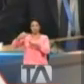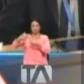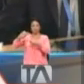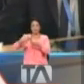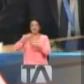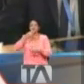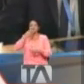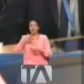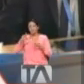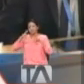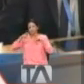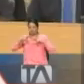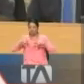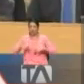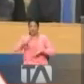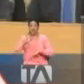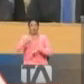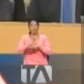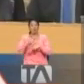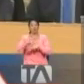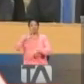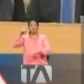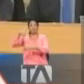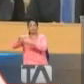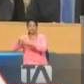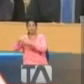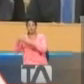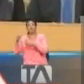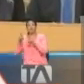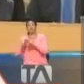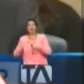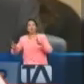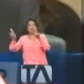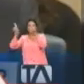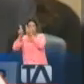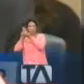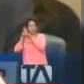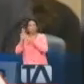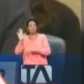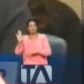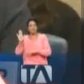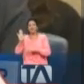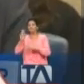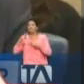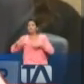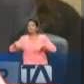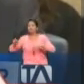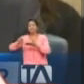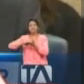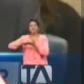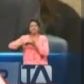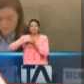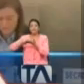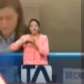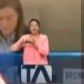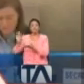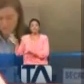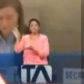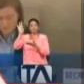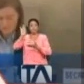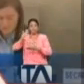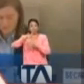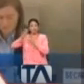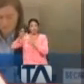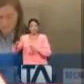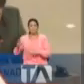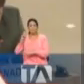examen periódico universal de Ecuador en la sede de la Organización de las Naciones Unidas en Ginebra. Entre las varias intervenciones del canciller Guillaume Long, 26